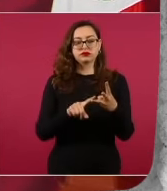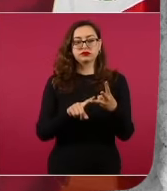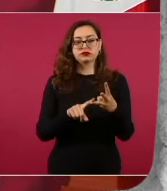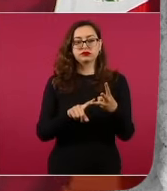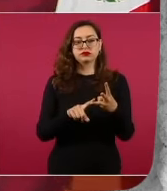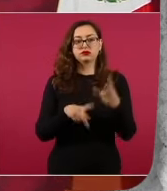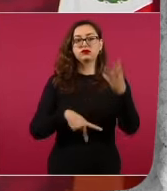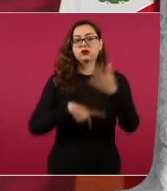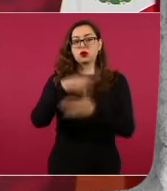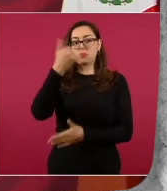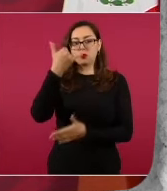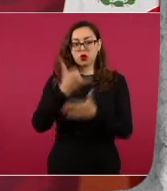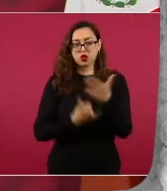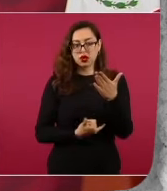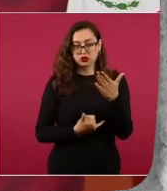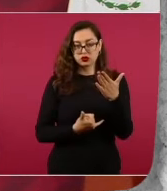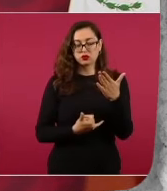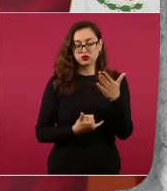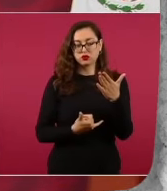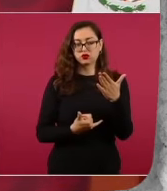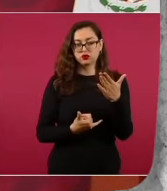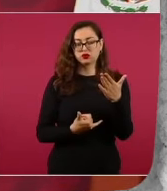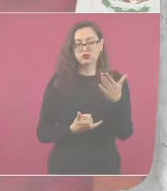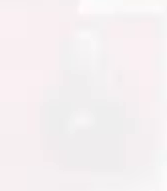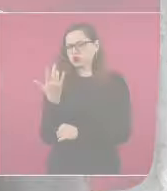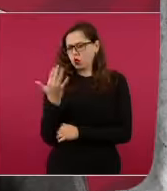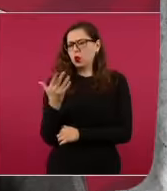y el proyecto.